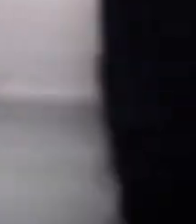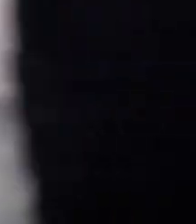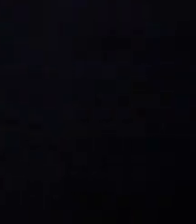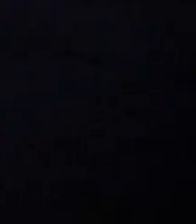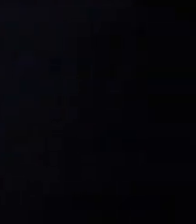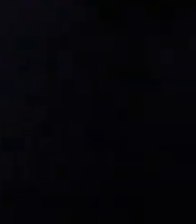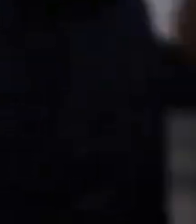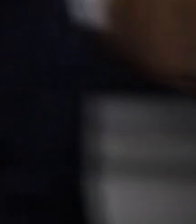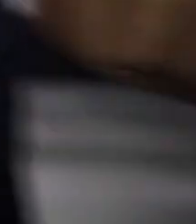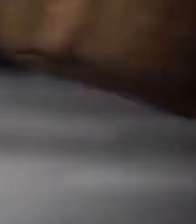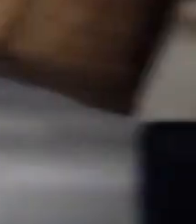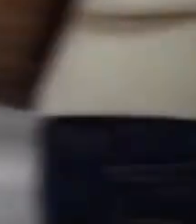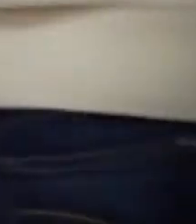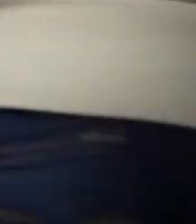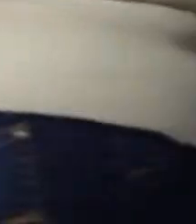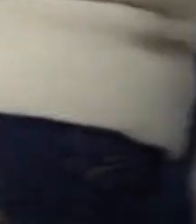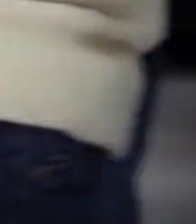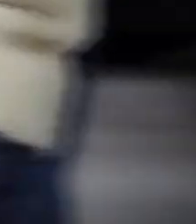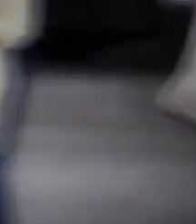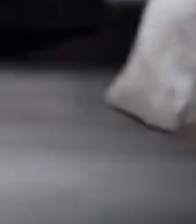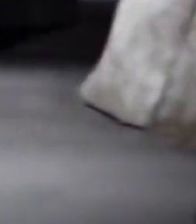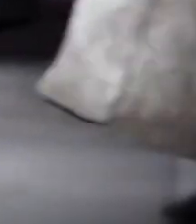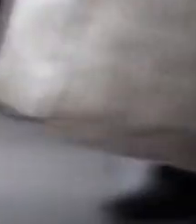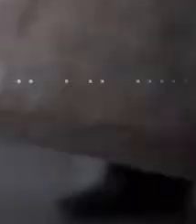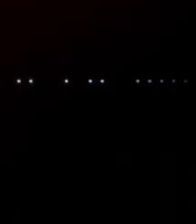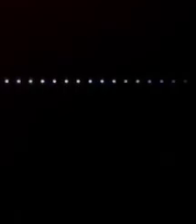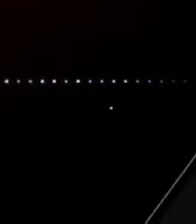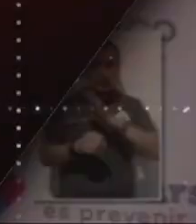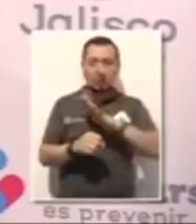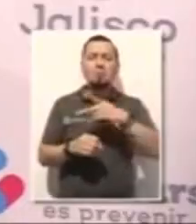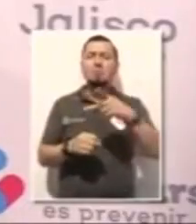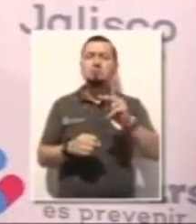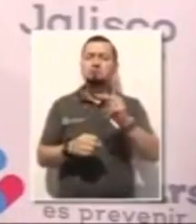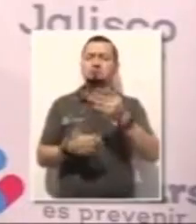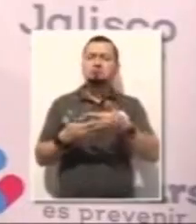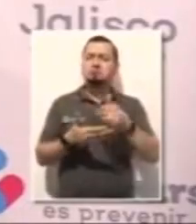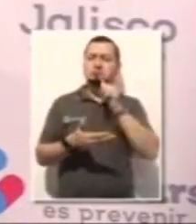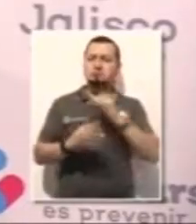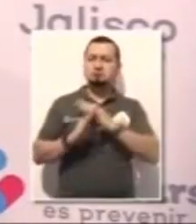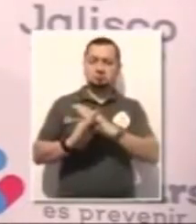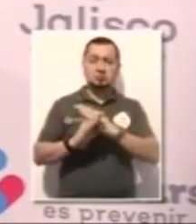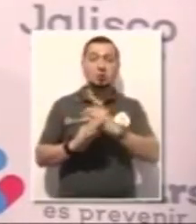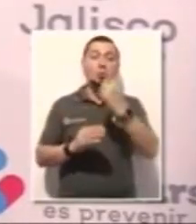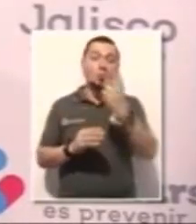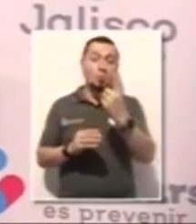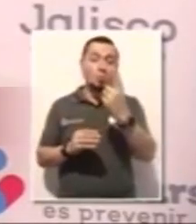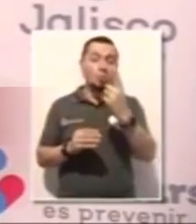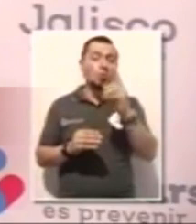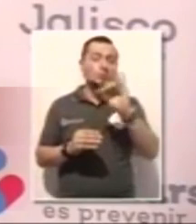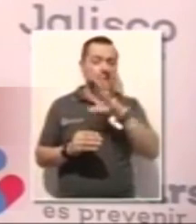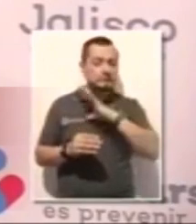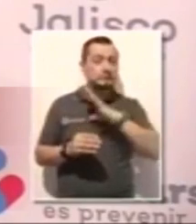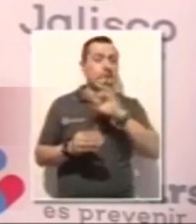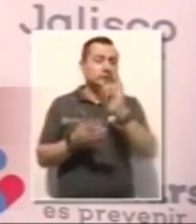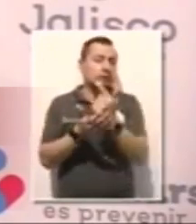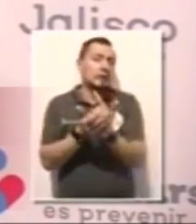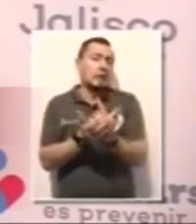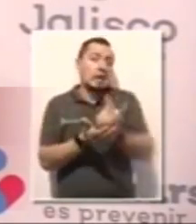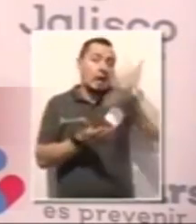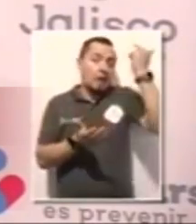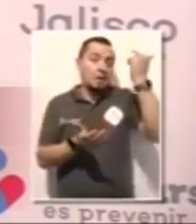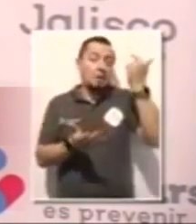de los bebés es reservado detalle apetecen aranguren y uno de ellos se encuentra en estado de salud grave